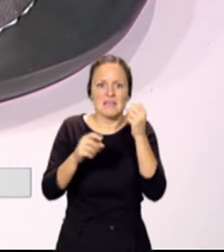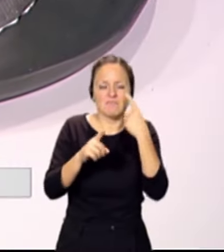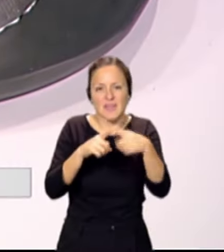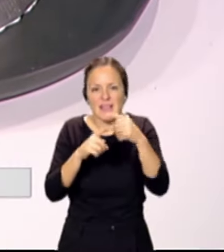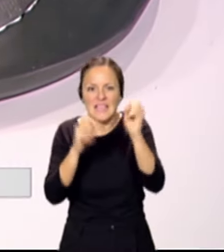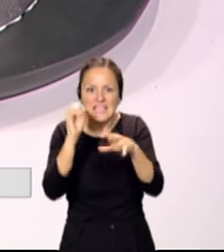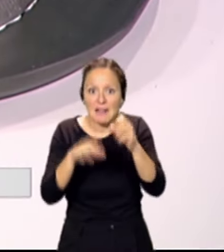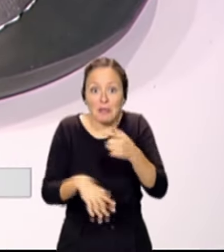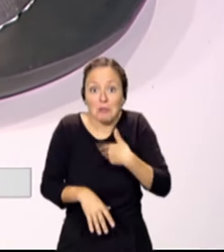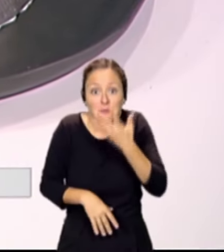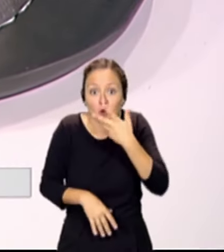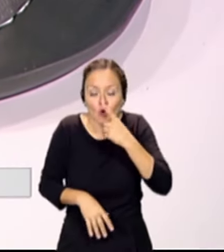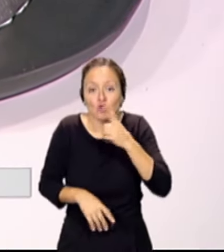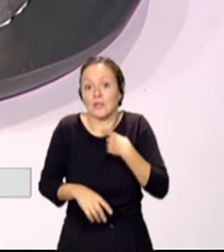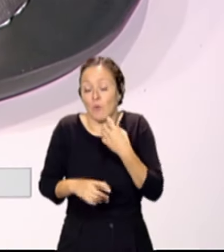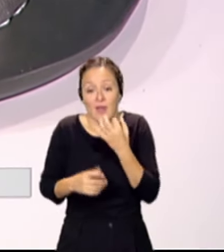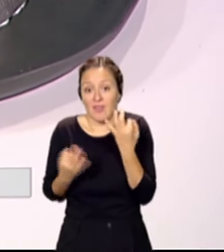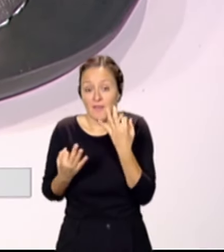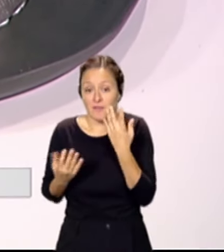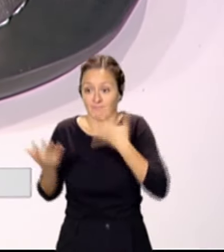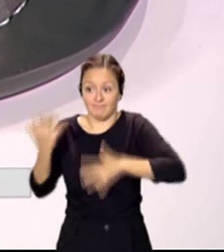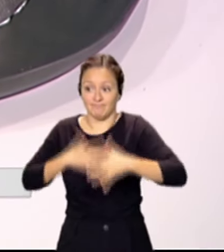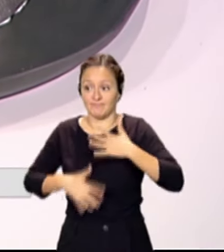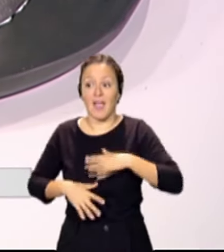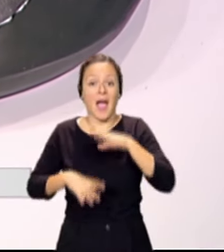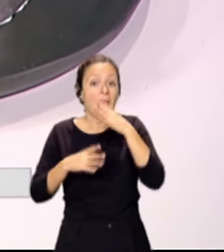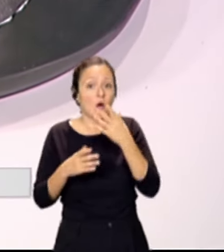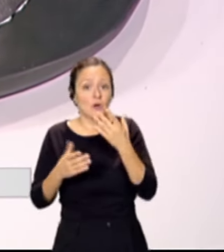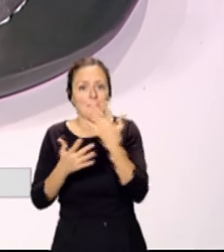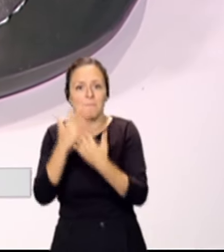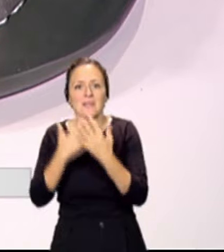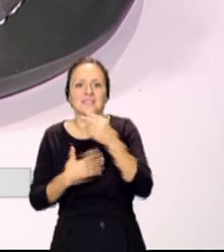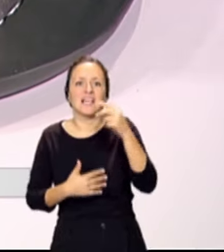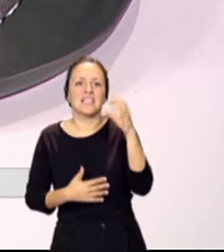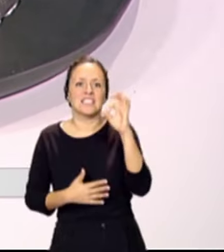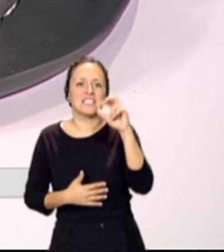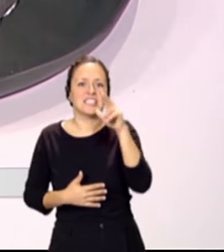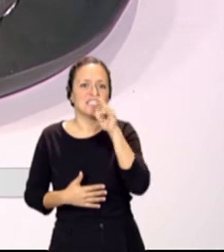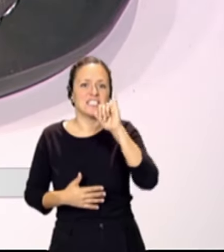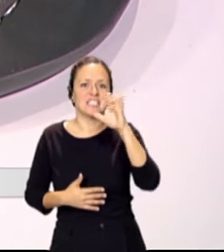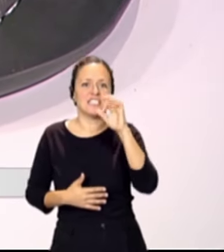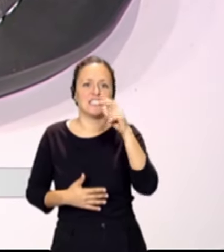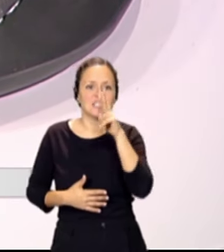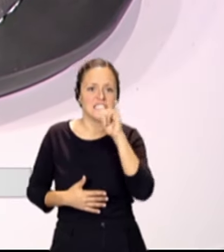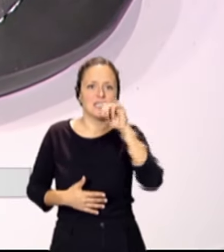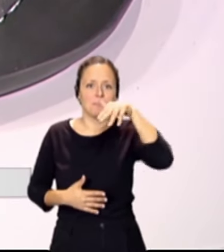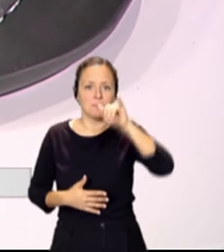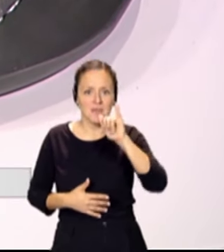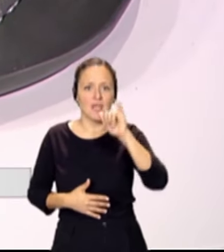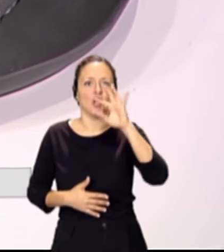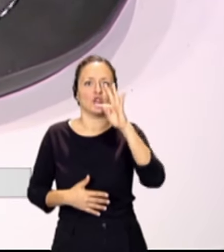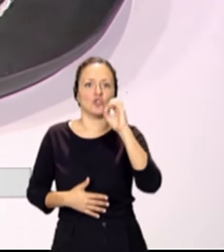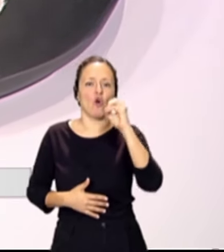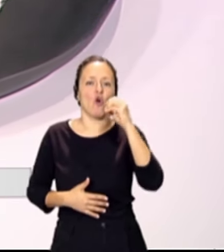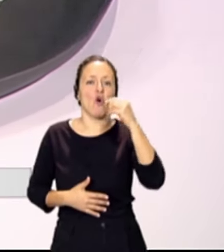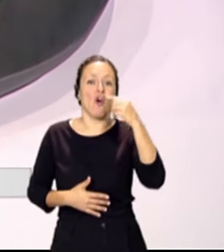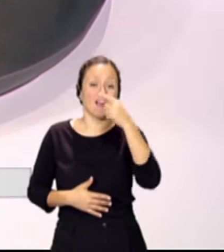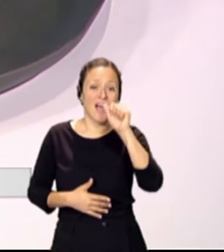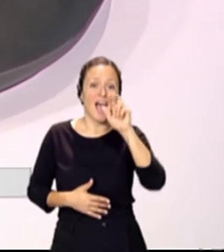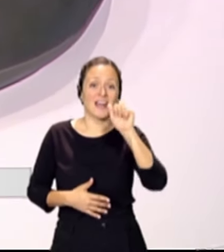poner un poquito de una mezcla que se llama shimi togarashi y aquí ya tenemos Pues un plato terminado que está